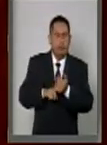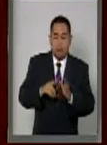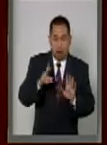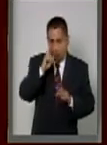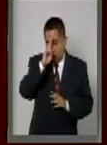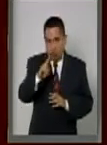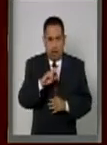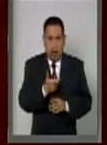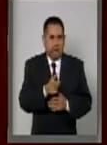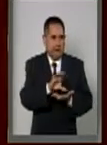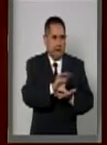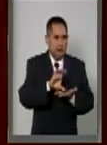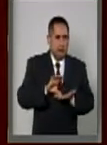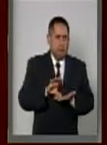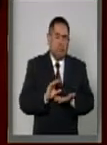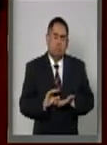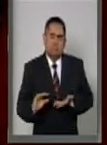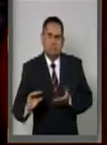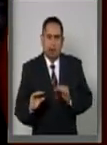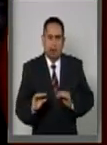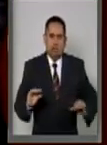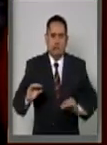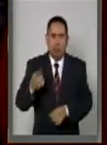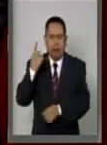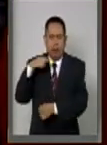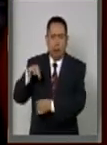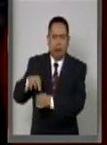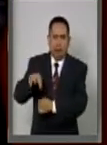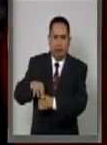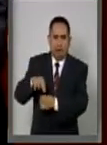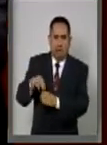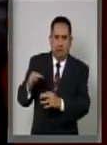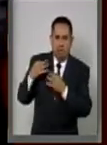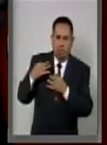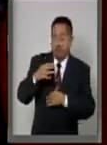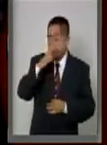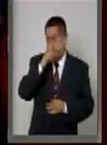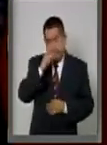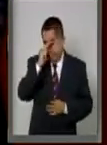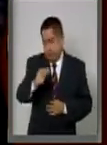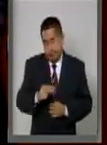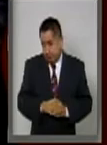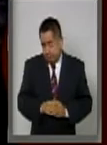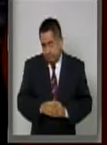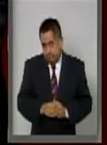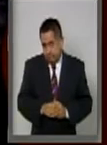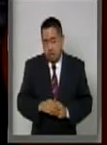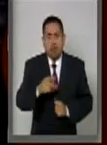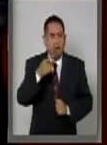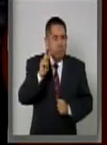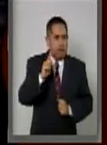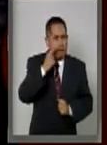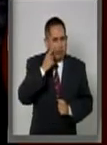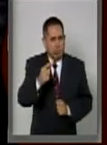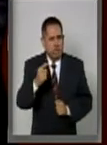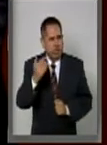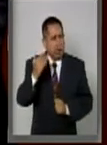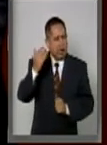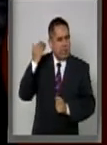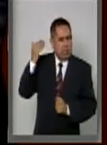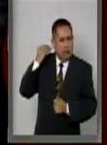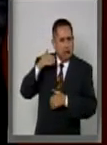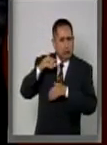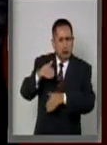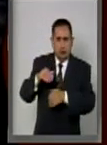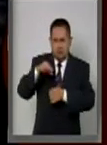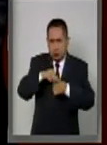el desvío de recursos públicos con fines político-electorales. No obstante, en el proceso electoral que vivimos